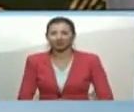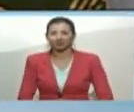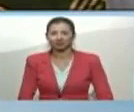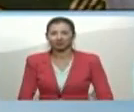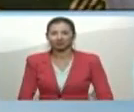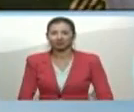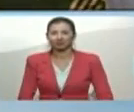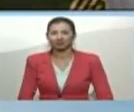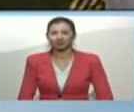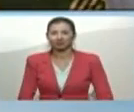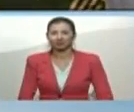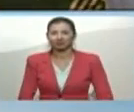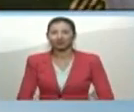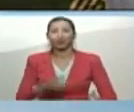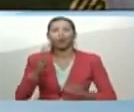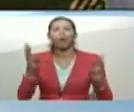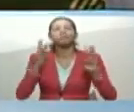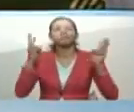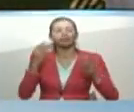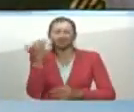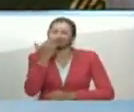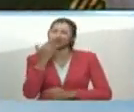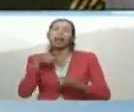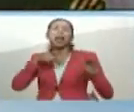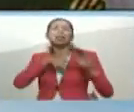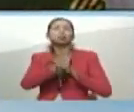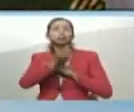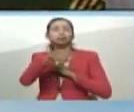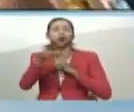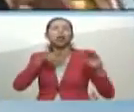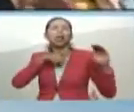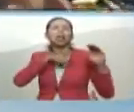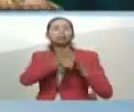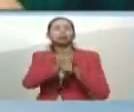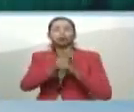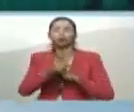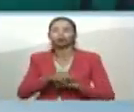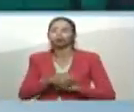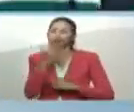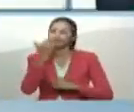El wifi, vale, pero ustedes, con ustedes no se puede, vale.